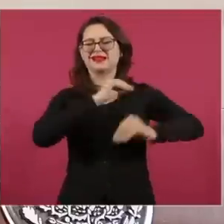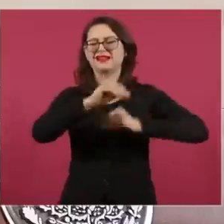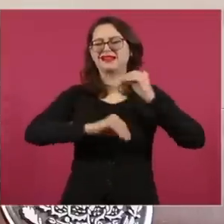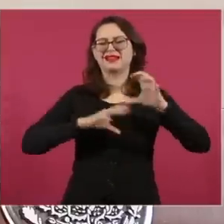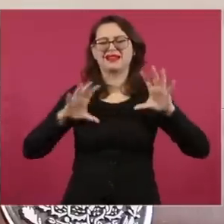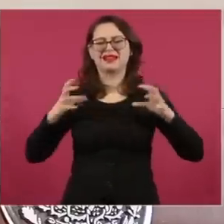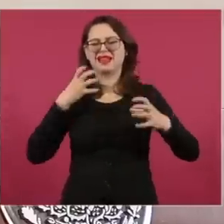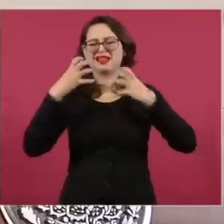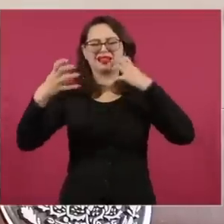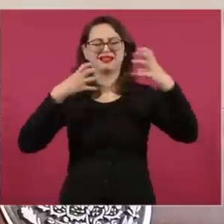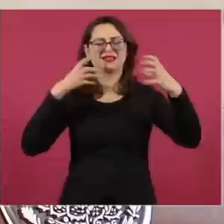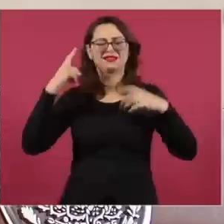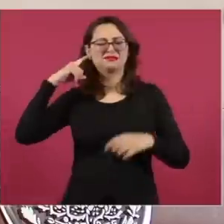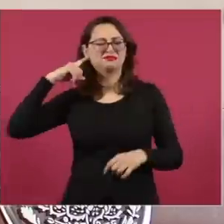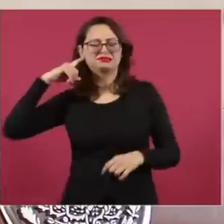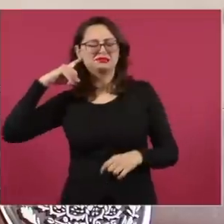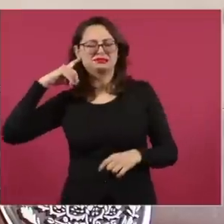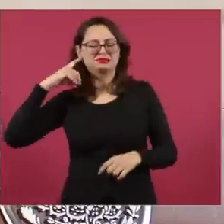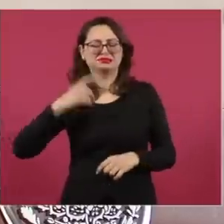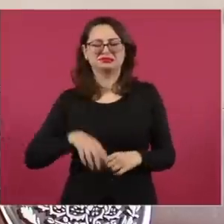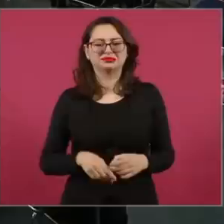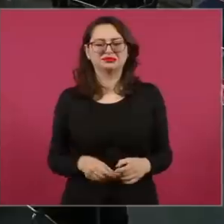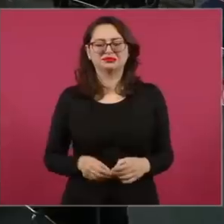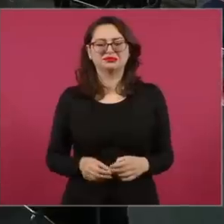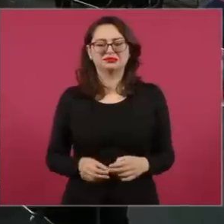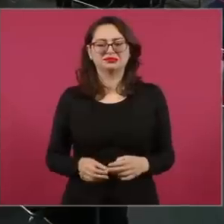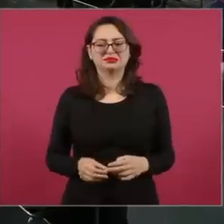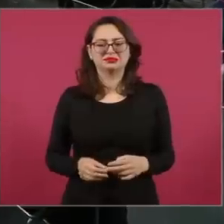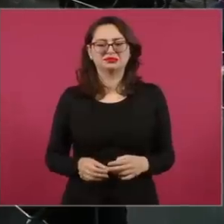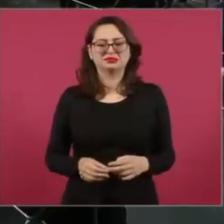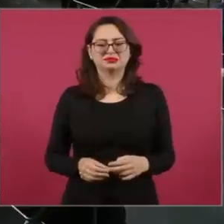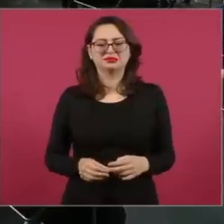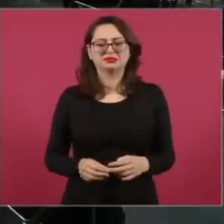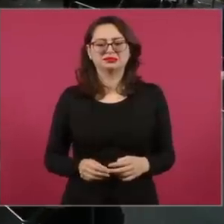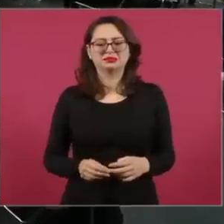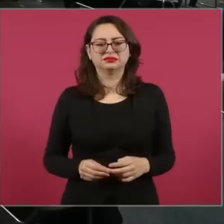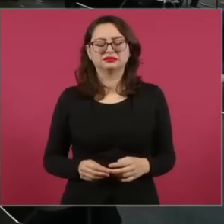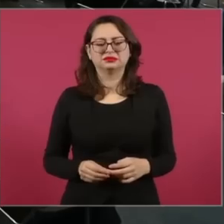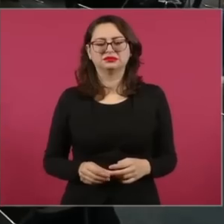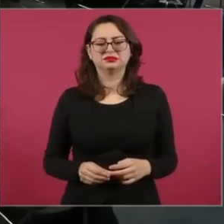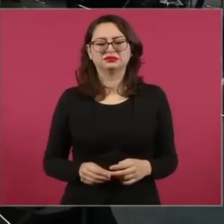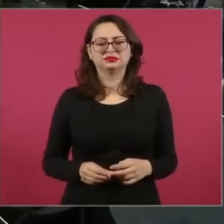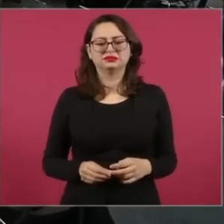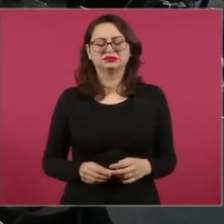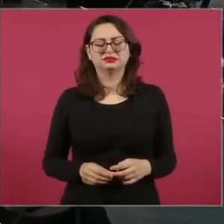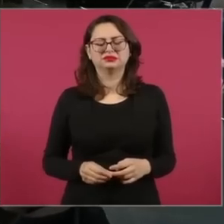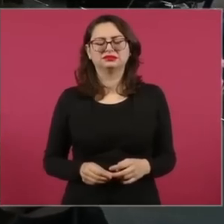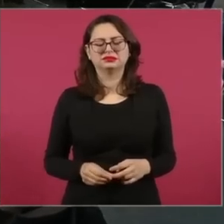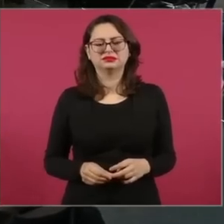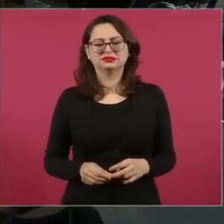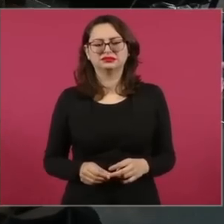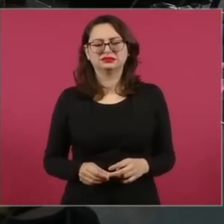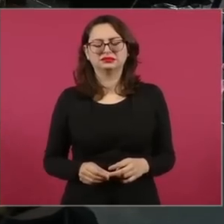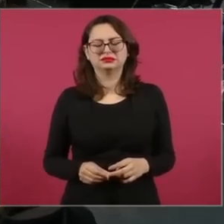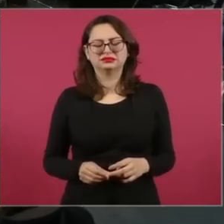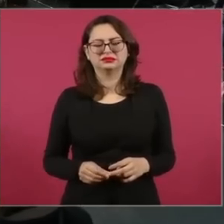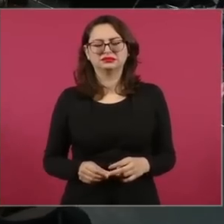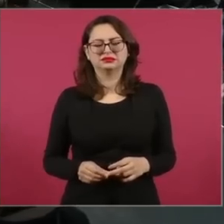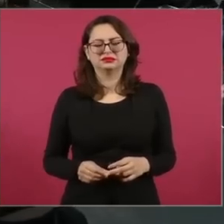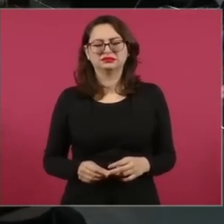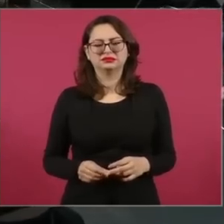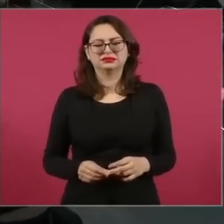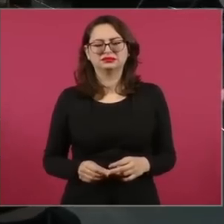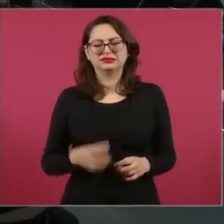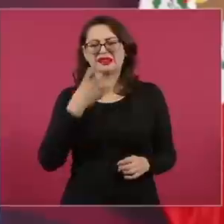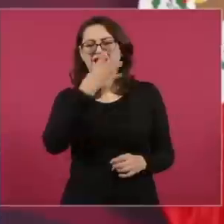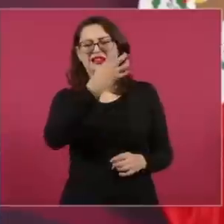tarde cuando entregue el bastón de mando y si nos va a avisar para que estemos afuera? ¿Será pública? Sí,